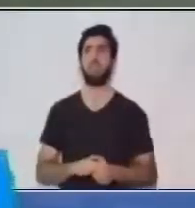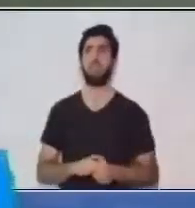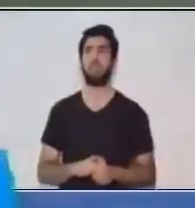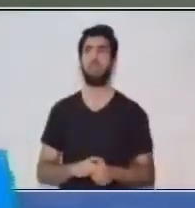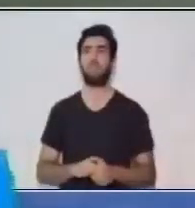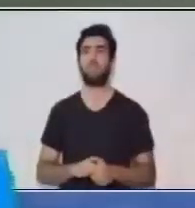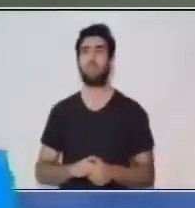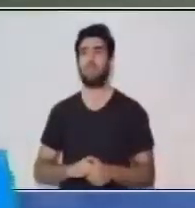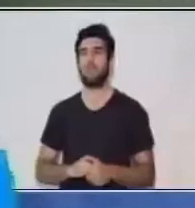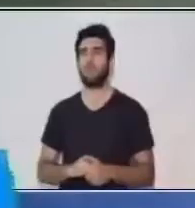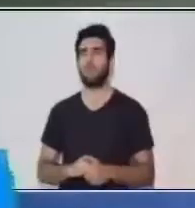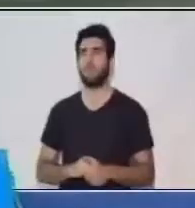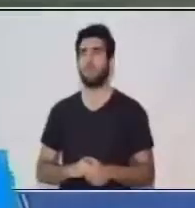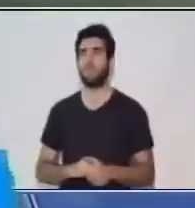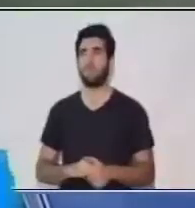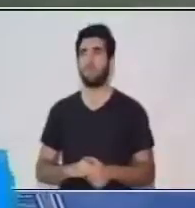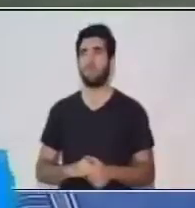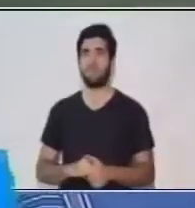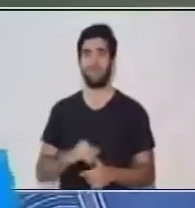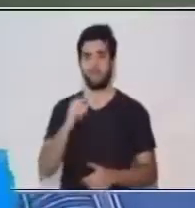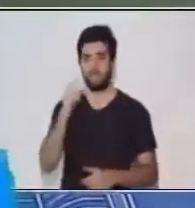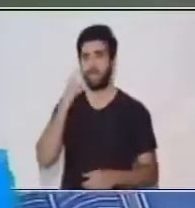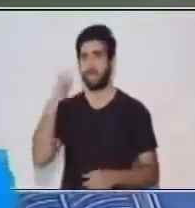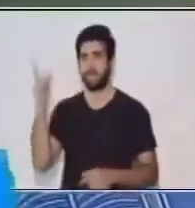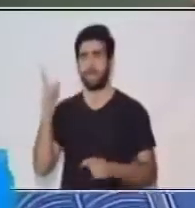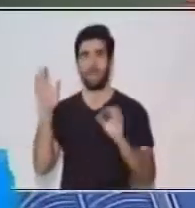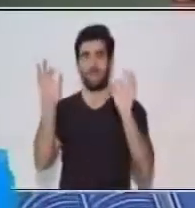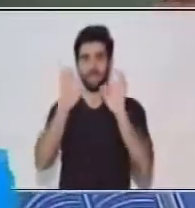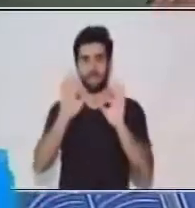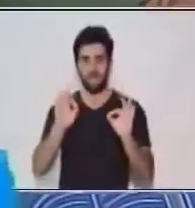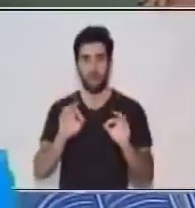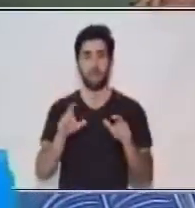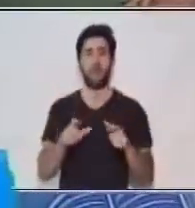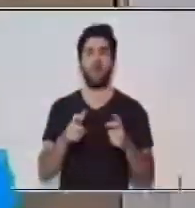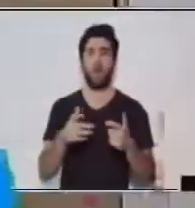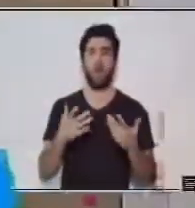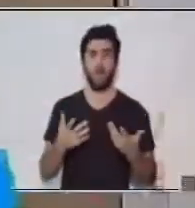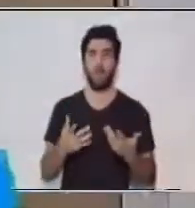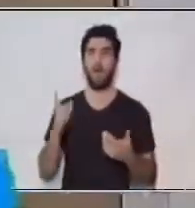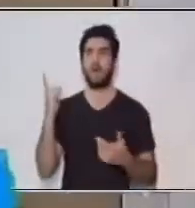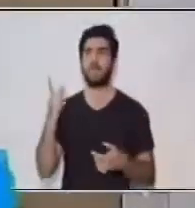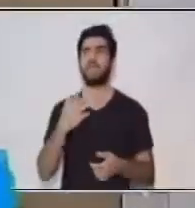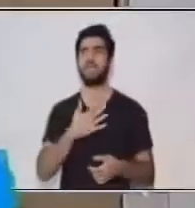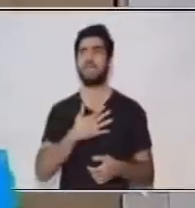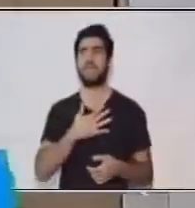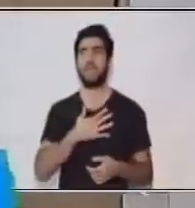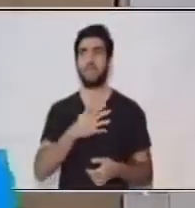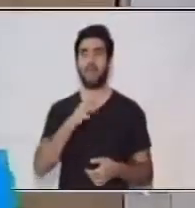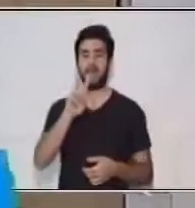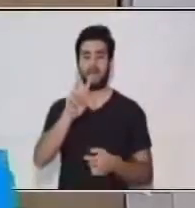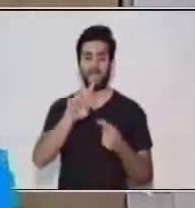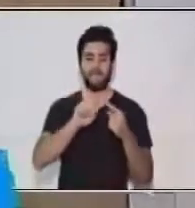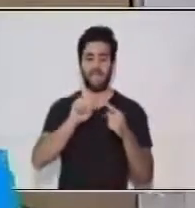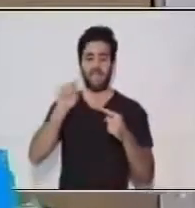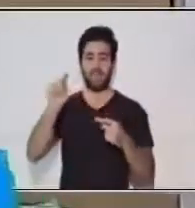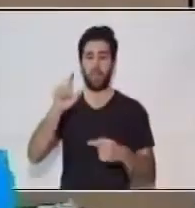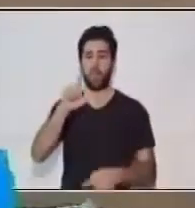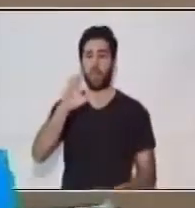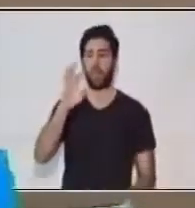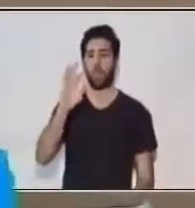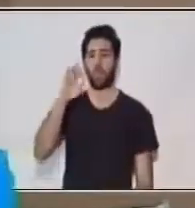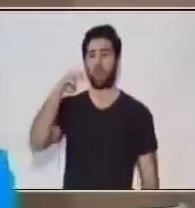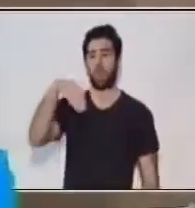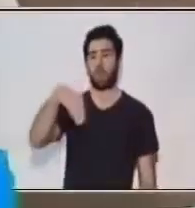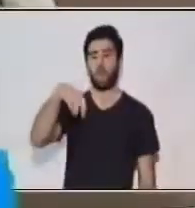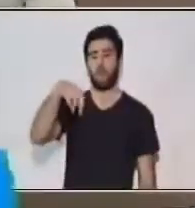punto. Este tipo de vectores que salen del origen comúnmente se llama vectores componentes, y cuando hay varios, vamos